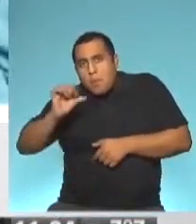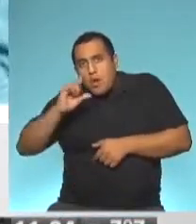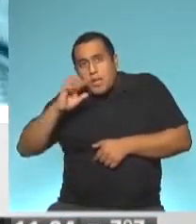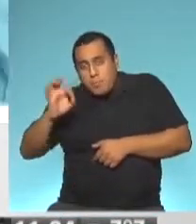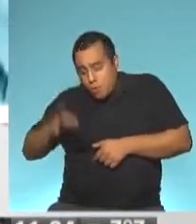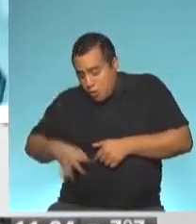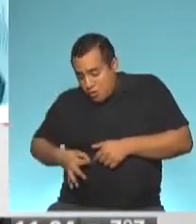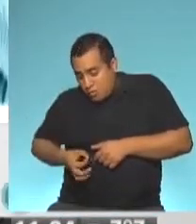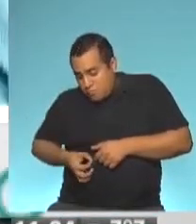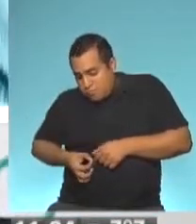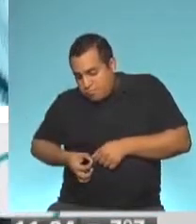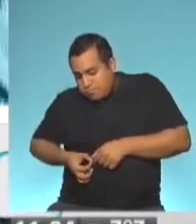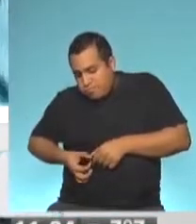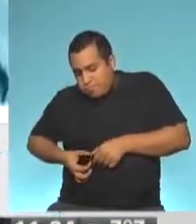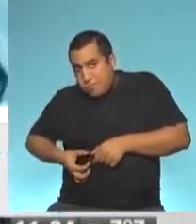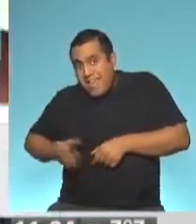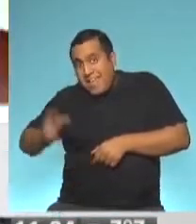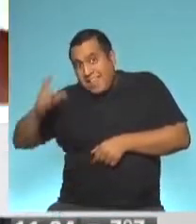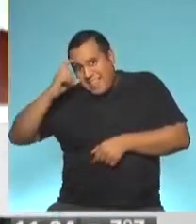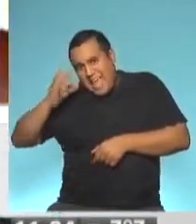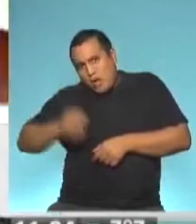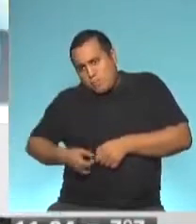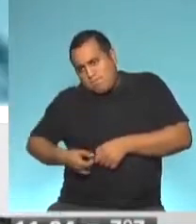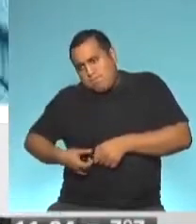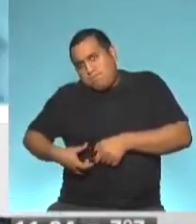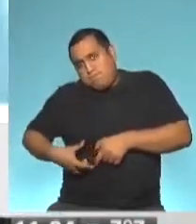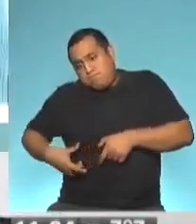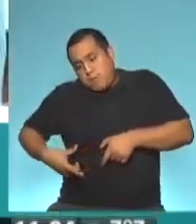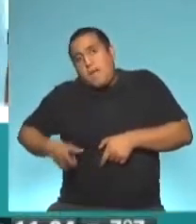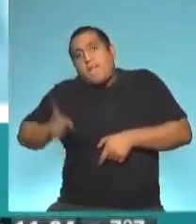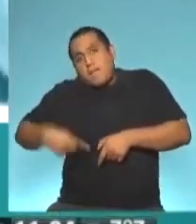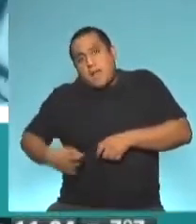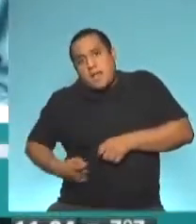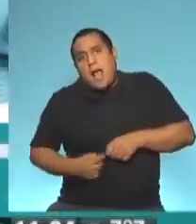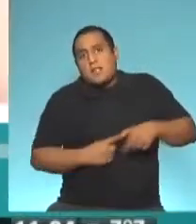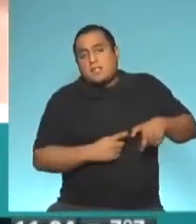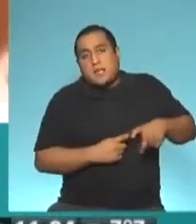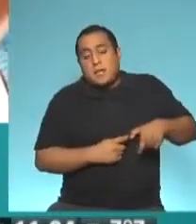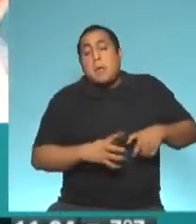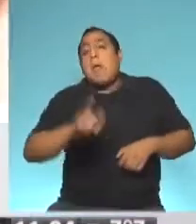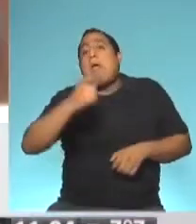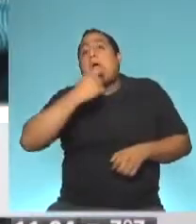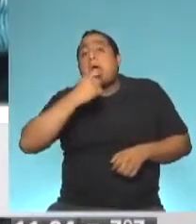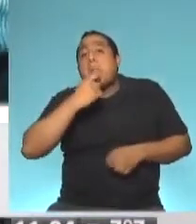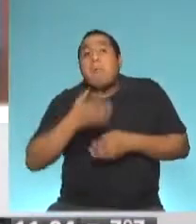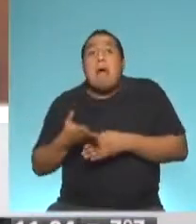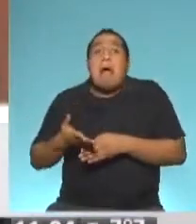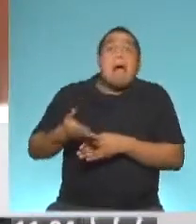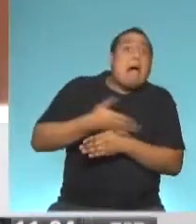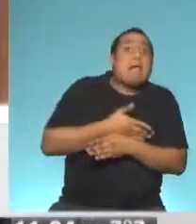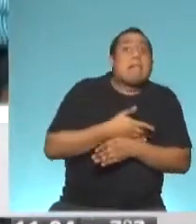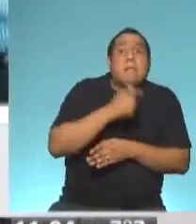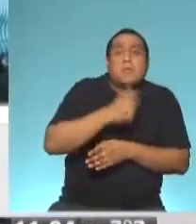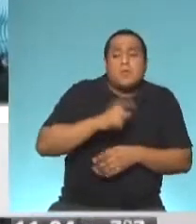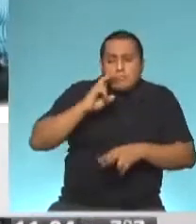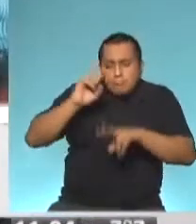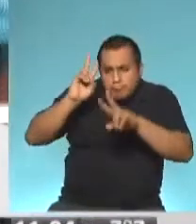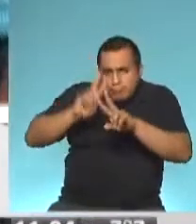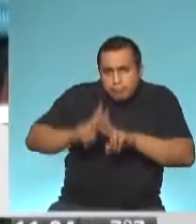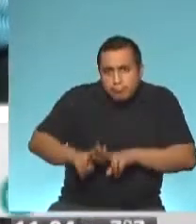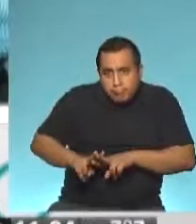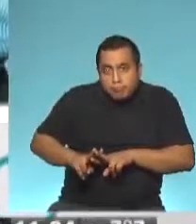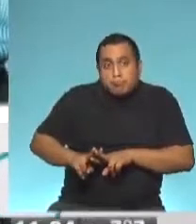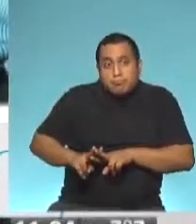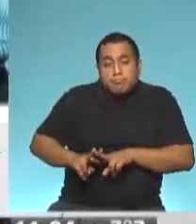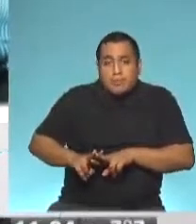10 años en crecer y ahí va a desarrollar un cáncer. Entonces, si toda la gente se hace el chequeo, que es la colonoscopía, ¿sí?